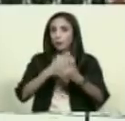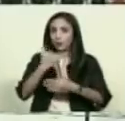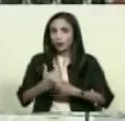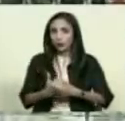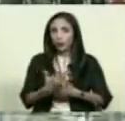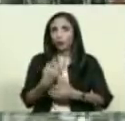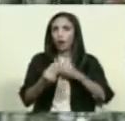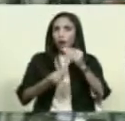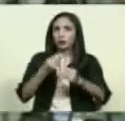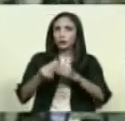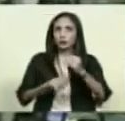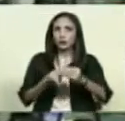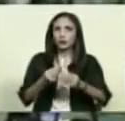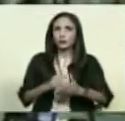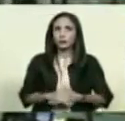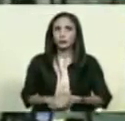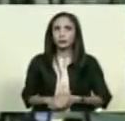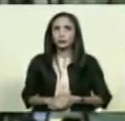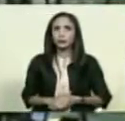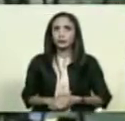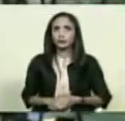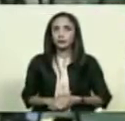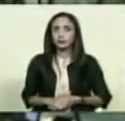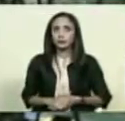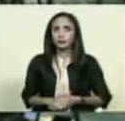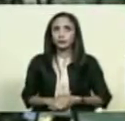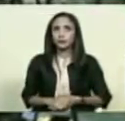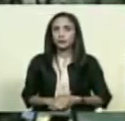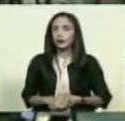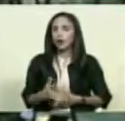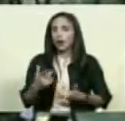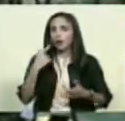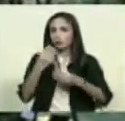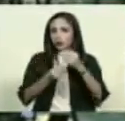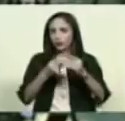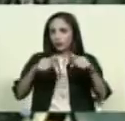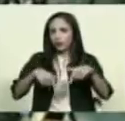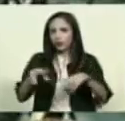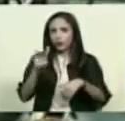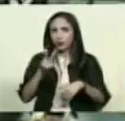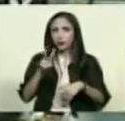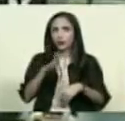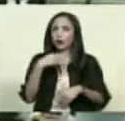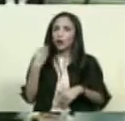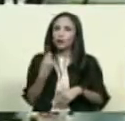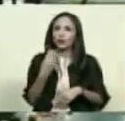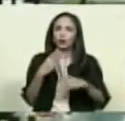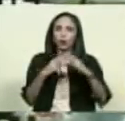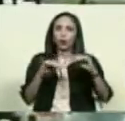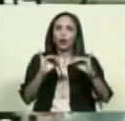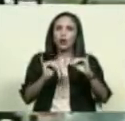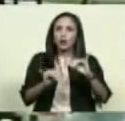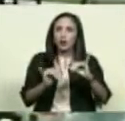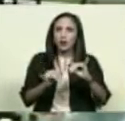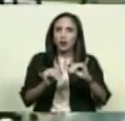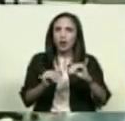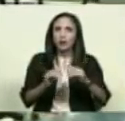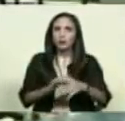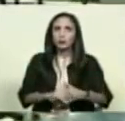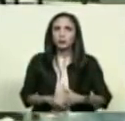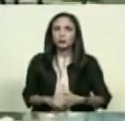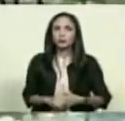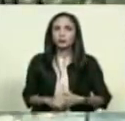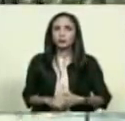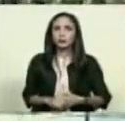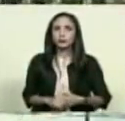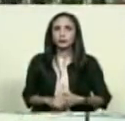el desarrollo de un equipo de minería diseñado acá en BIC, diseñado en Venezuela por nuestros jóvenes ingenieros, por nuestros jóvenes paraguaneros, que